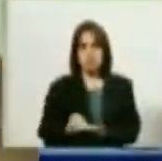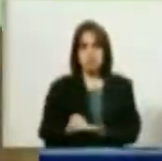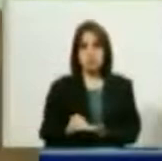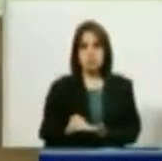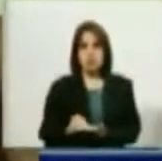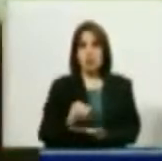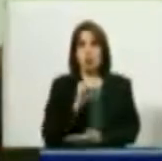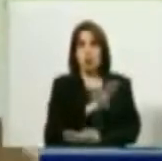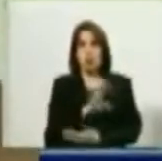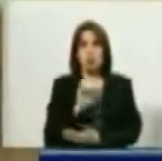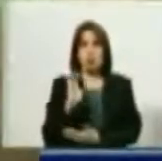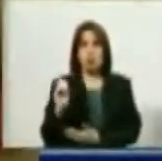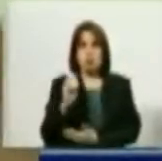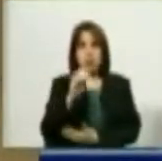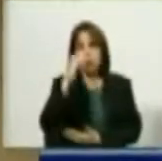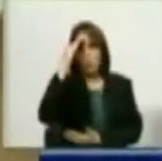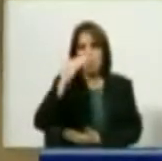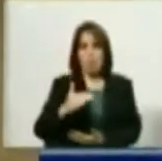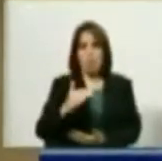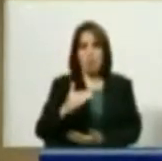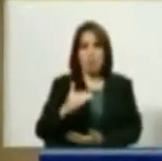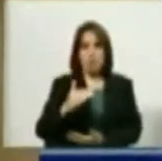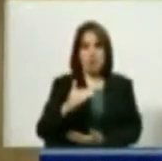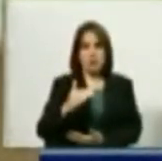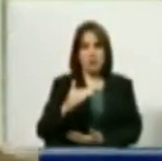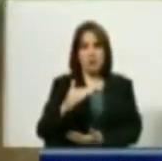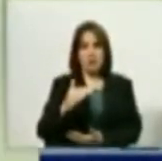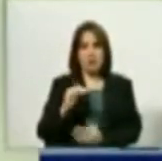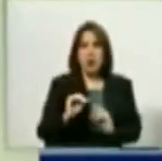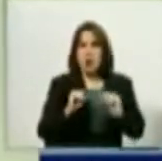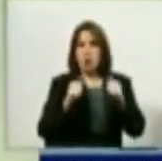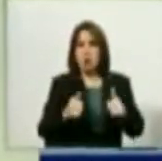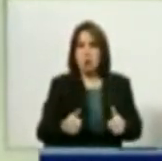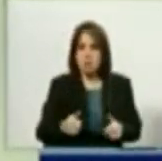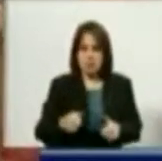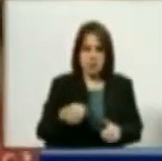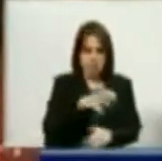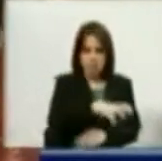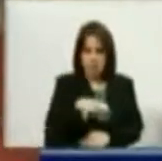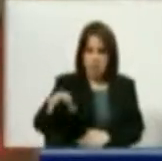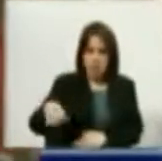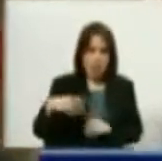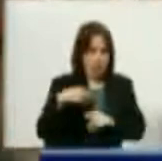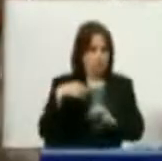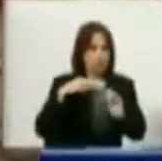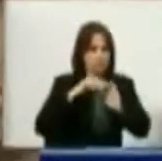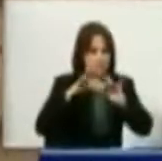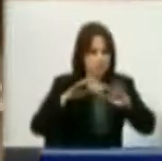cuatrocientos mil efectivos militares inicia despliegue al plan República en centros de votación